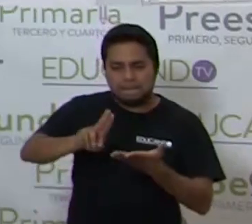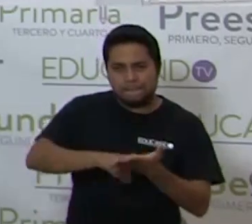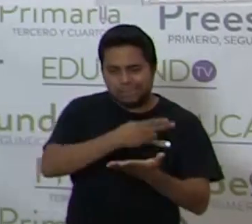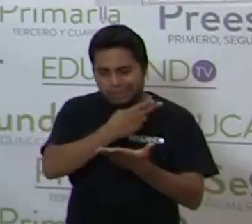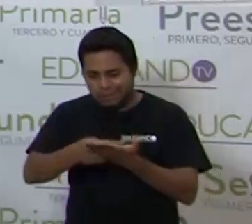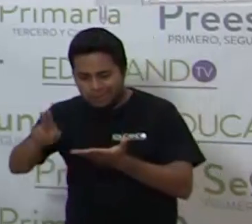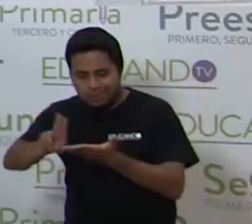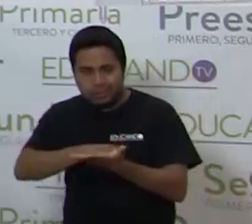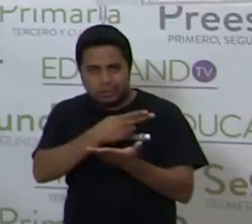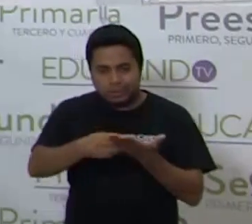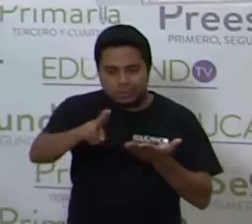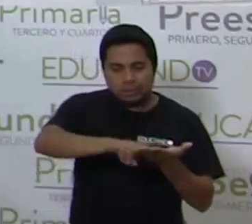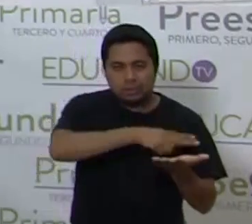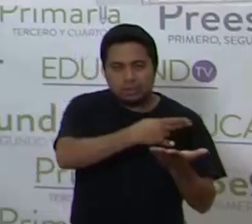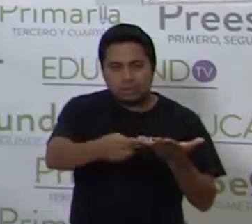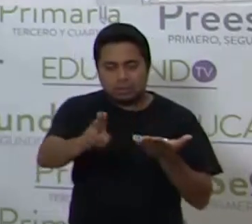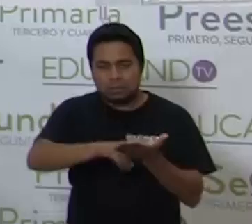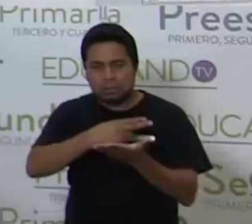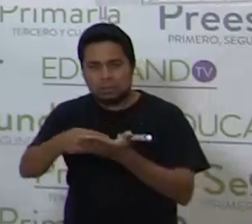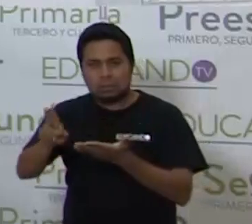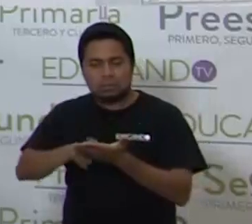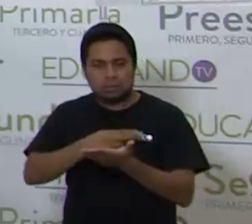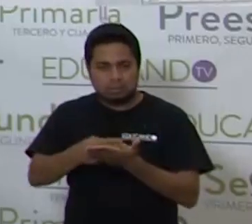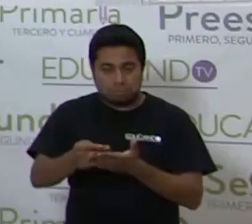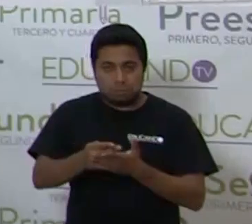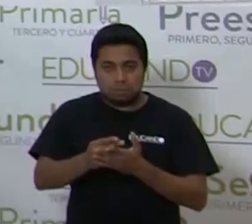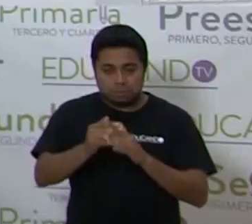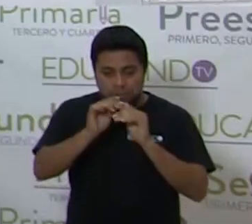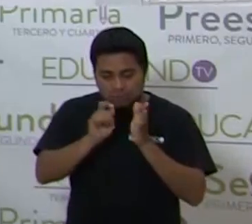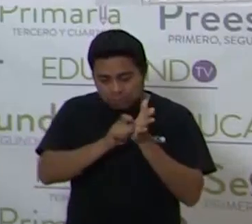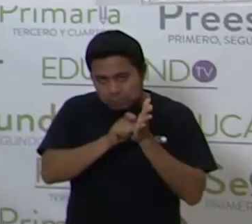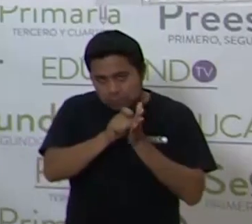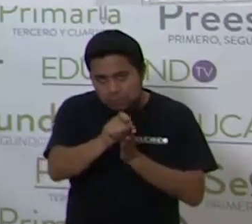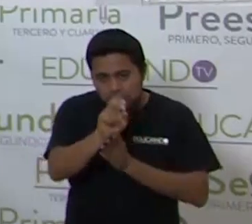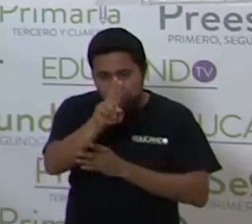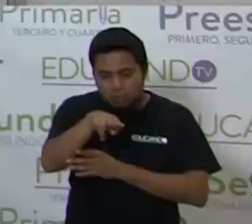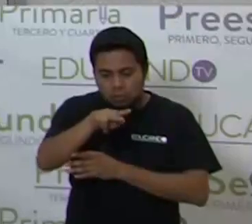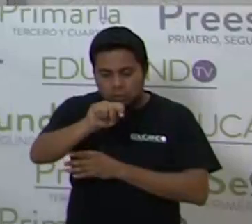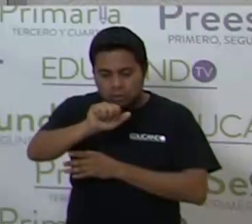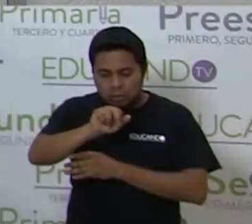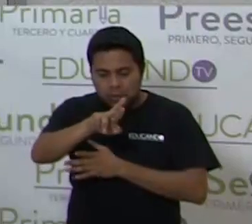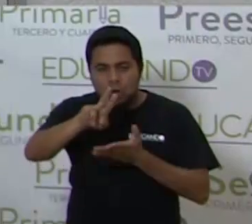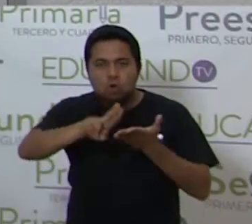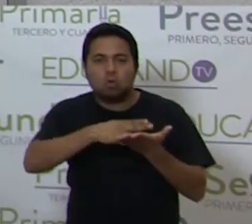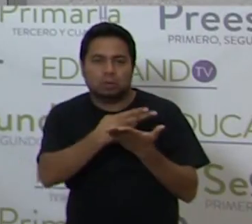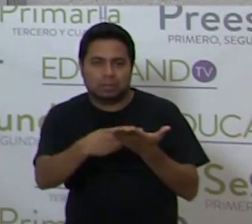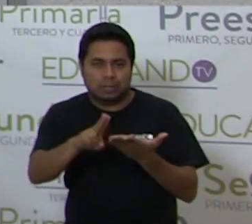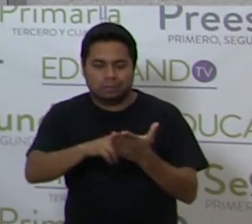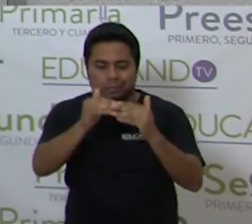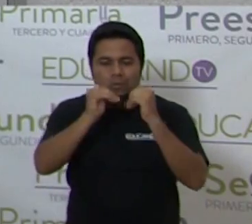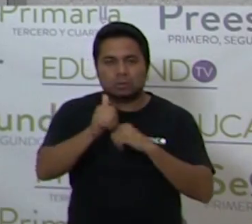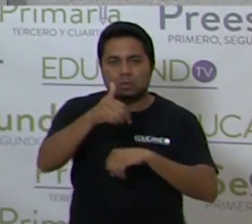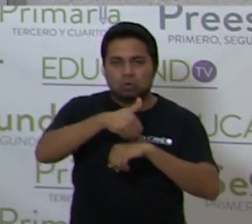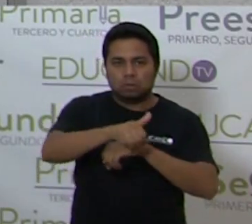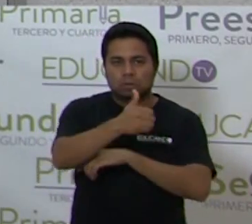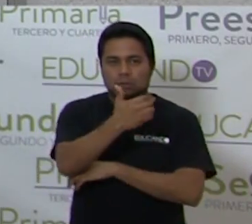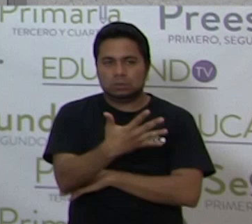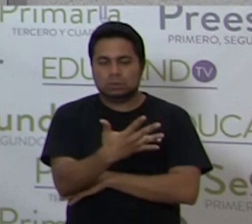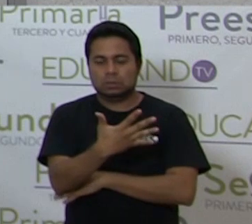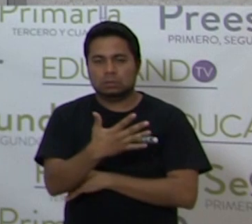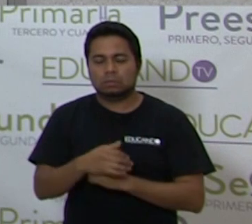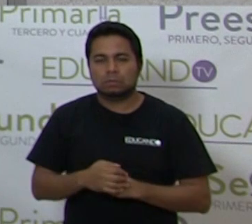Mucha atención. Bien, vamos a subrayar el verbo untar. Número 5, colocar